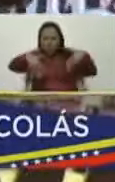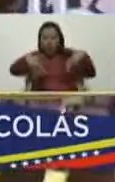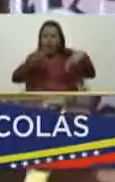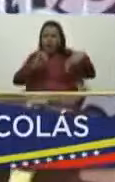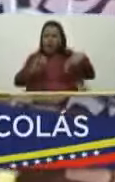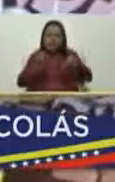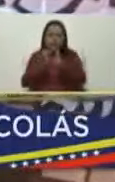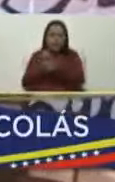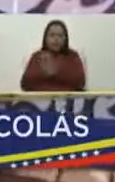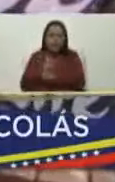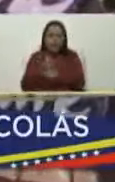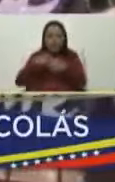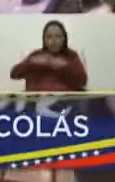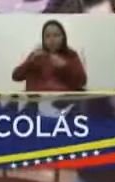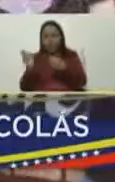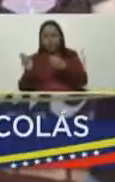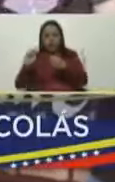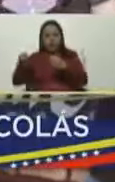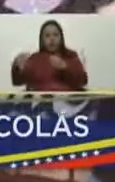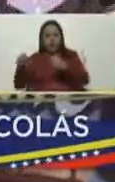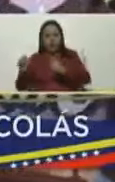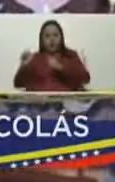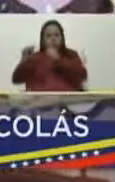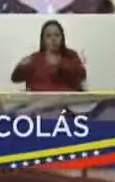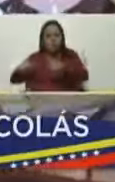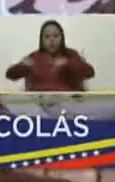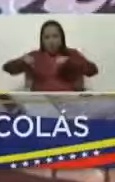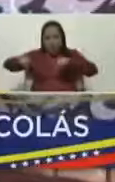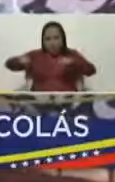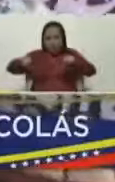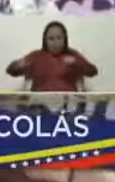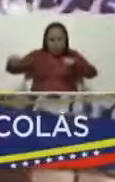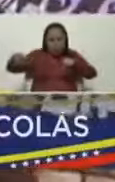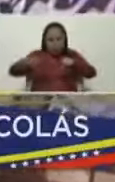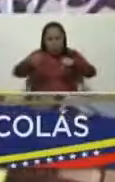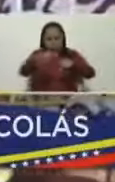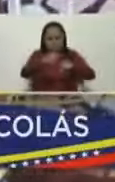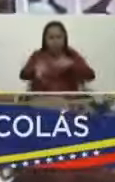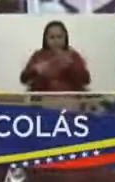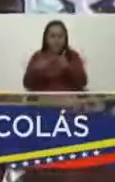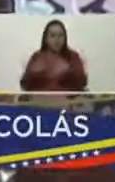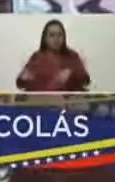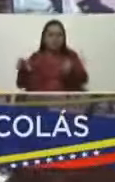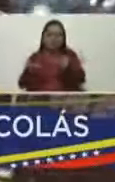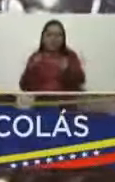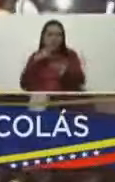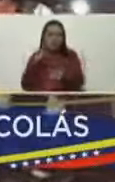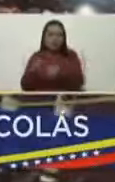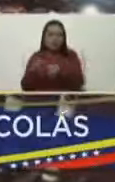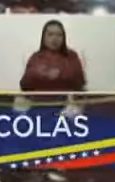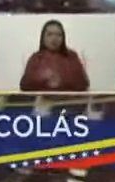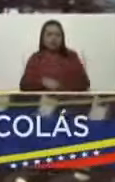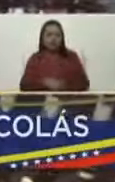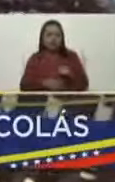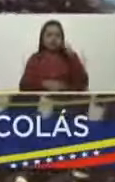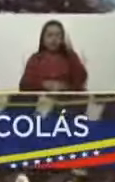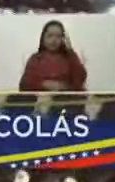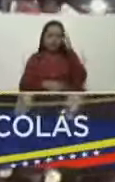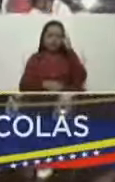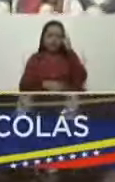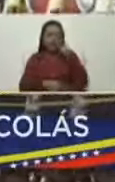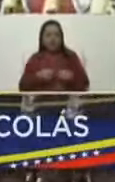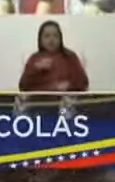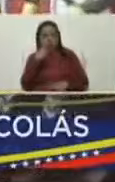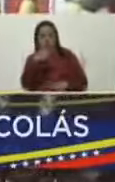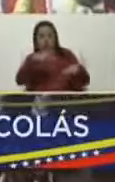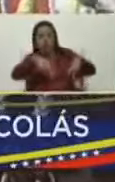desbloquearlo y sencillamente iniciar su viaje y dejarlo en la zona donde no estorbe. ¿Cómo hace? Yo llego a los próceres, ahí siempre hay una